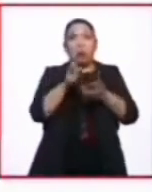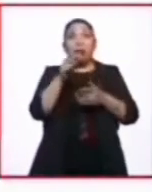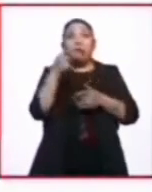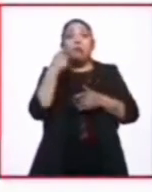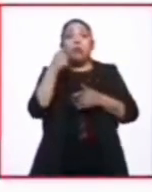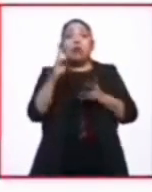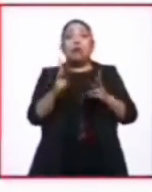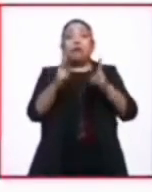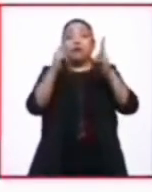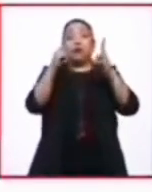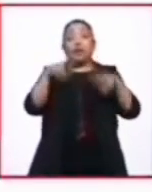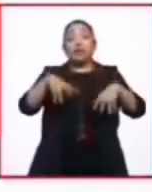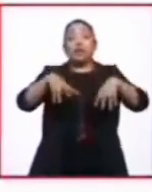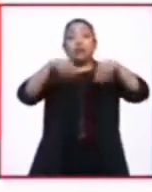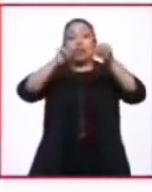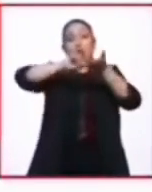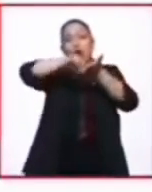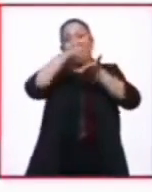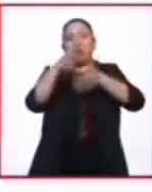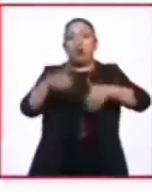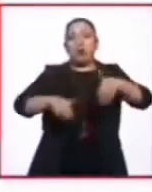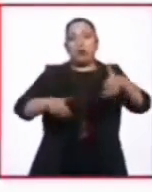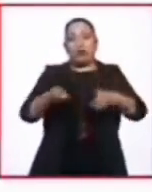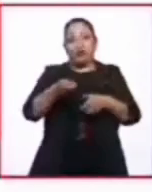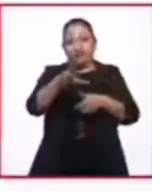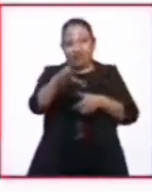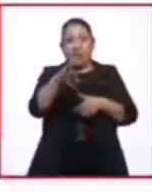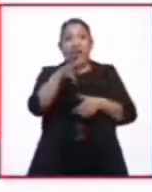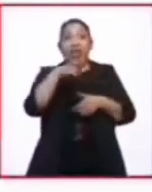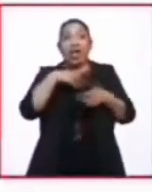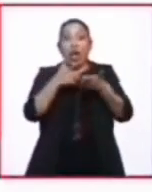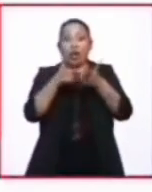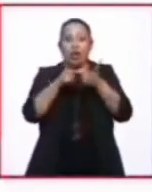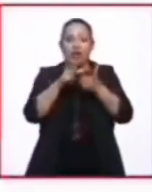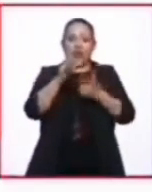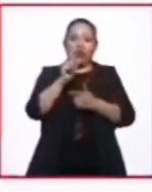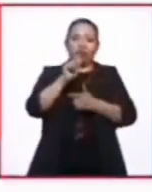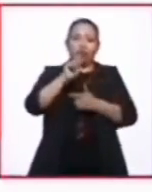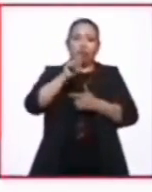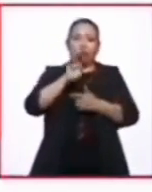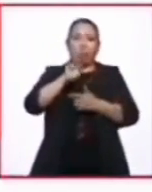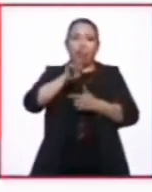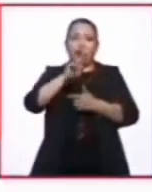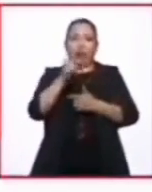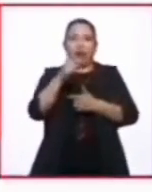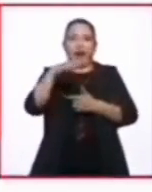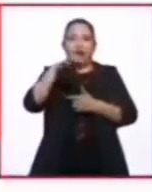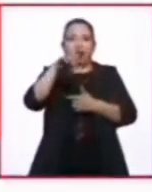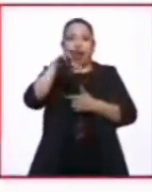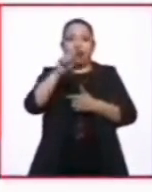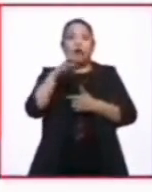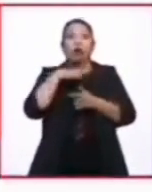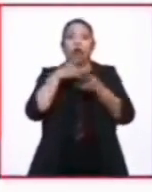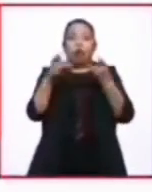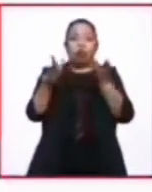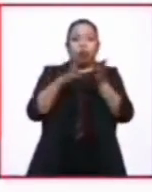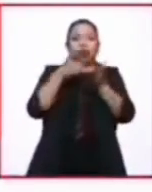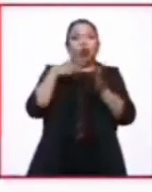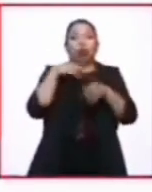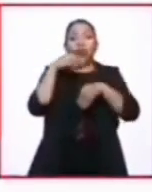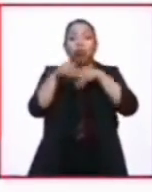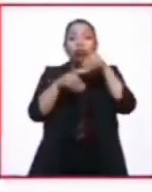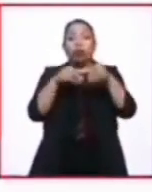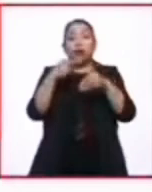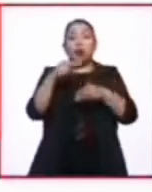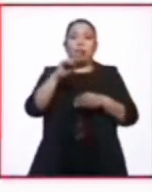conocida la frase circo, maroma y teatro. La compañía Los Strawberry Clowns se inspiró en esta historia y creó la propuesta escénica